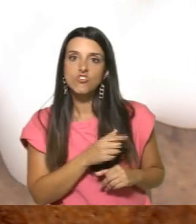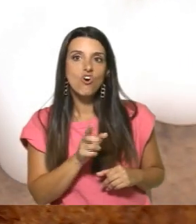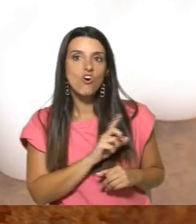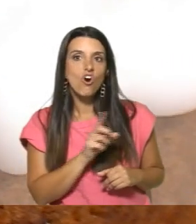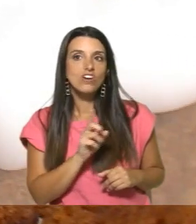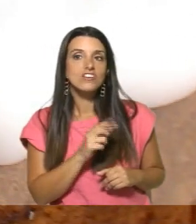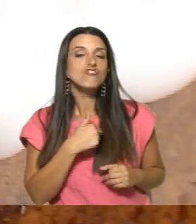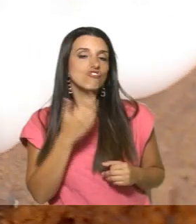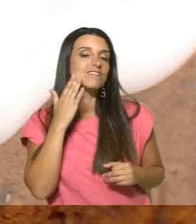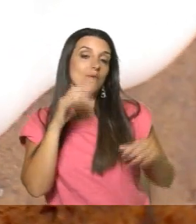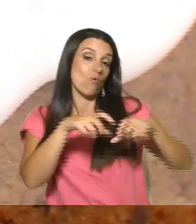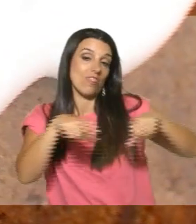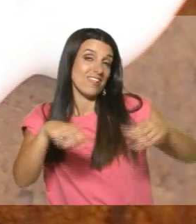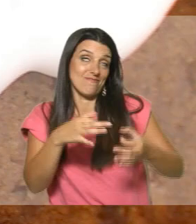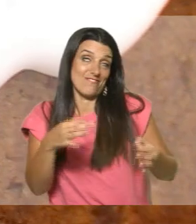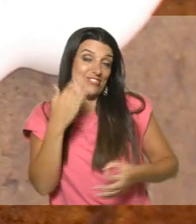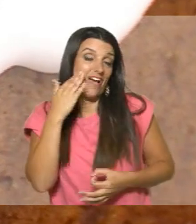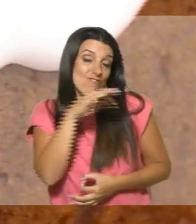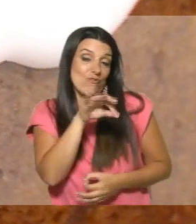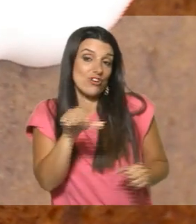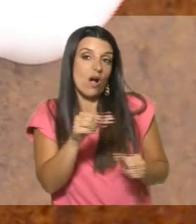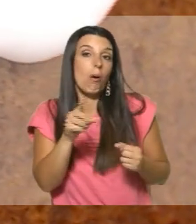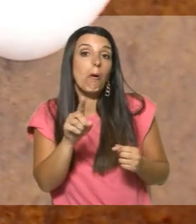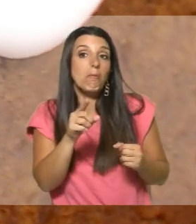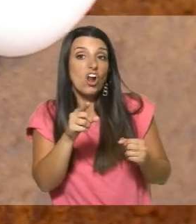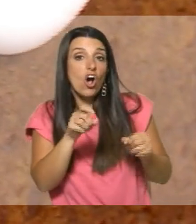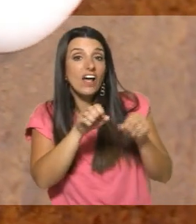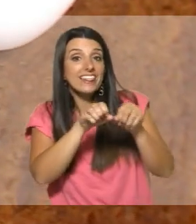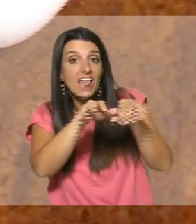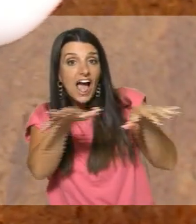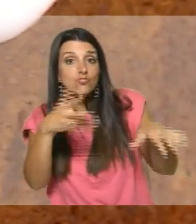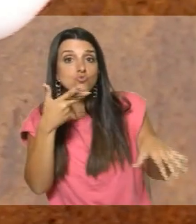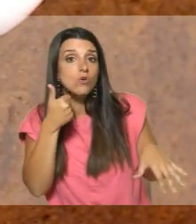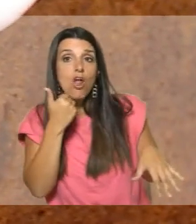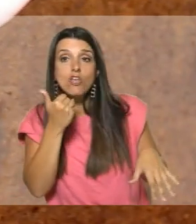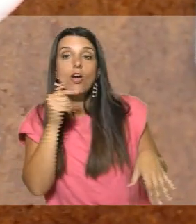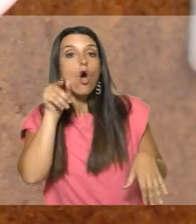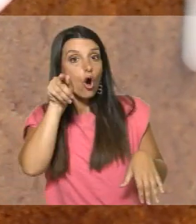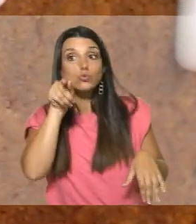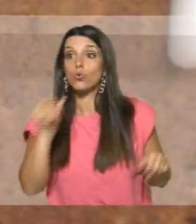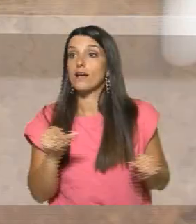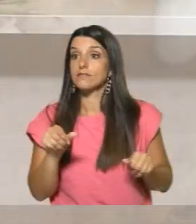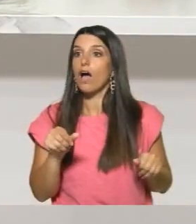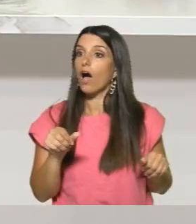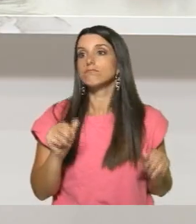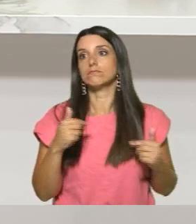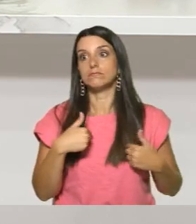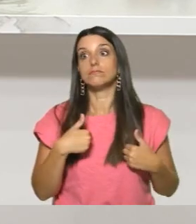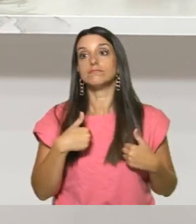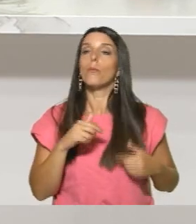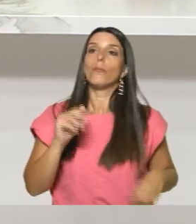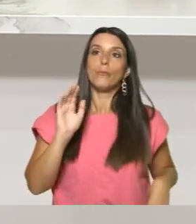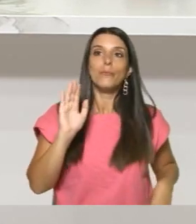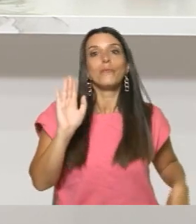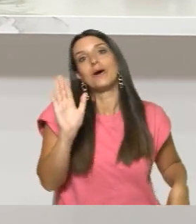que se hace es el budín, ya sabemos. Sí. Y el glaseado ni siquiera me queda así. A ver, ¿qué te parece? Hoy el glaseado lo haces vos. Bueno. ¿Qué te parece? Bueno, es fácil.